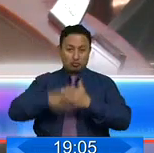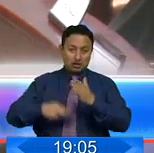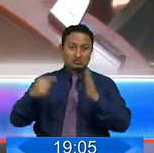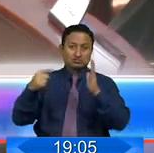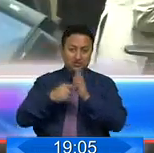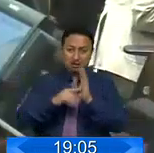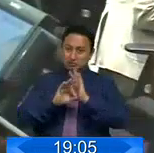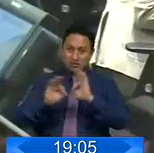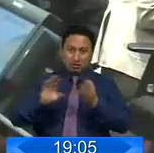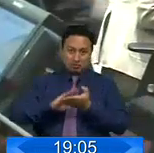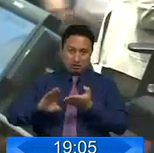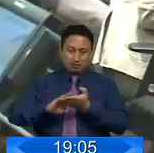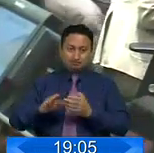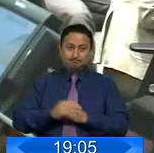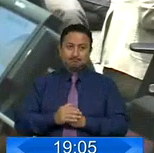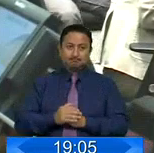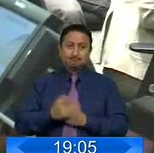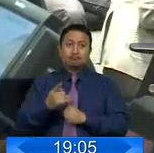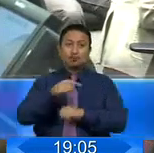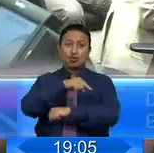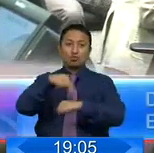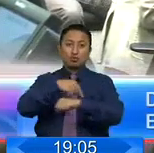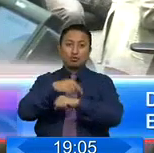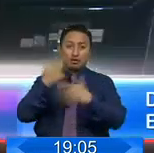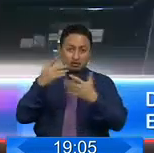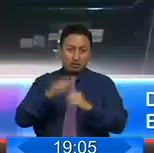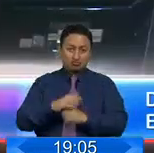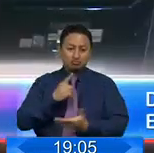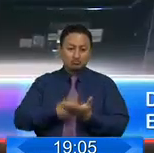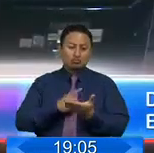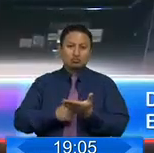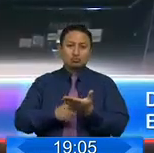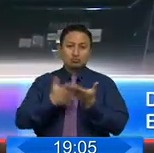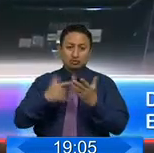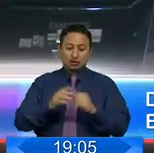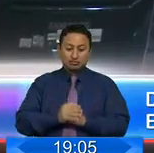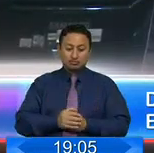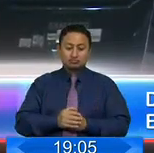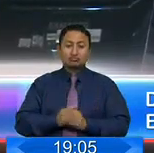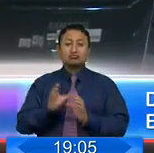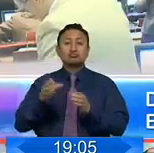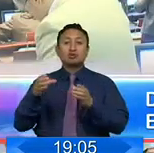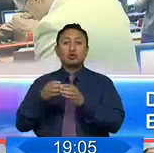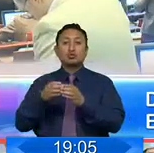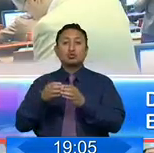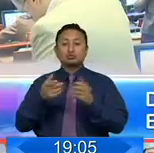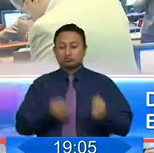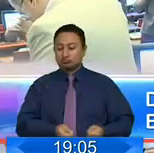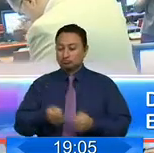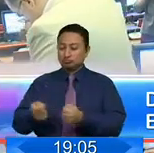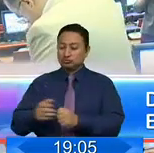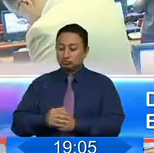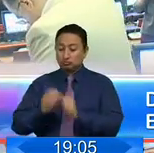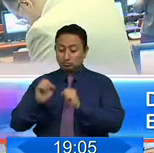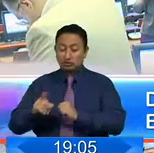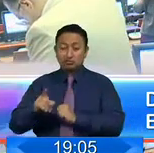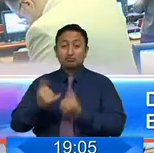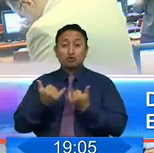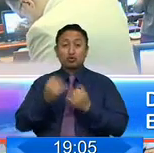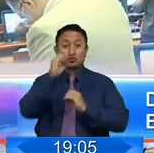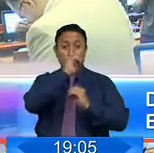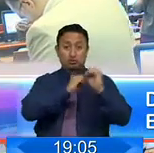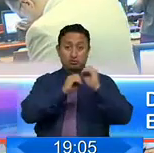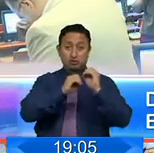derogatoria. Tras varias horas, el debate fue superado y el documento fue devuelto a la comisión para que se analice si incorporan las observaciones realizadas por